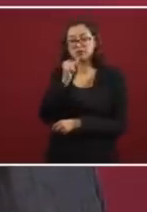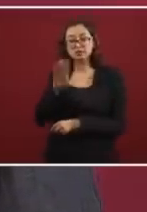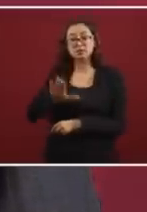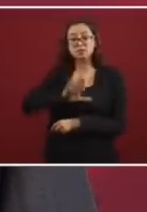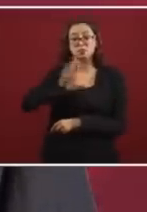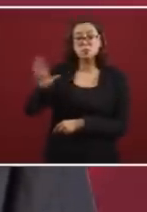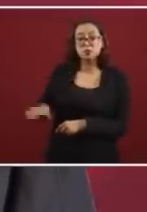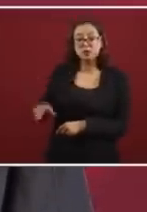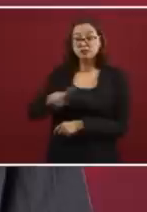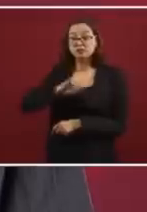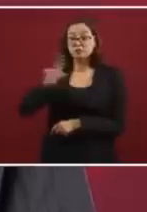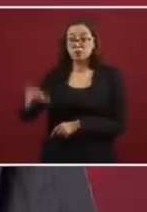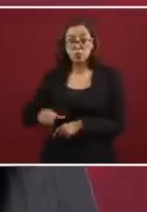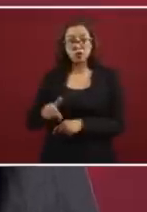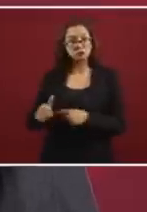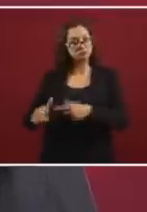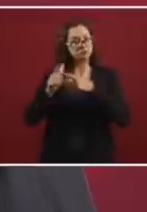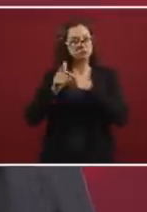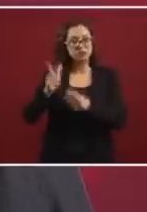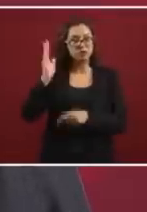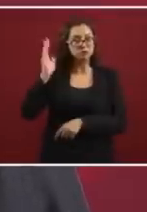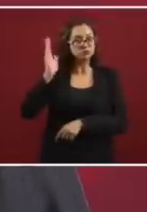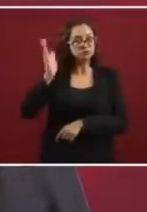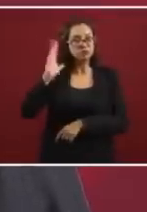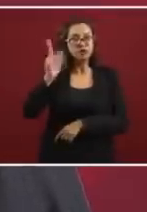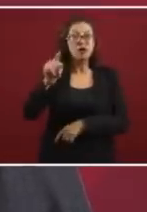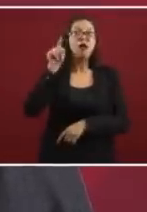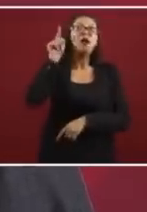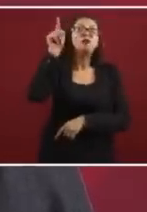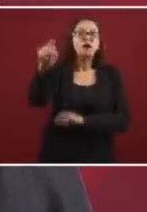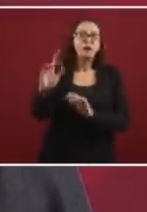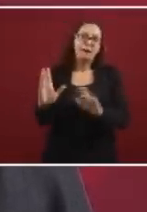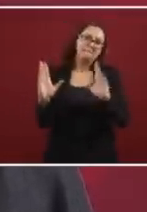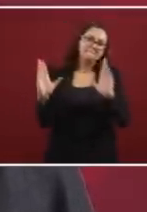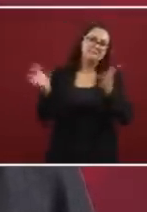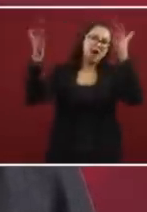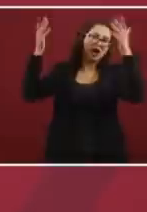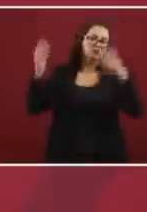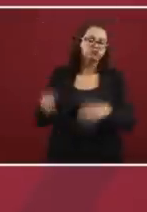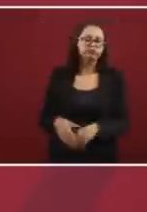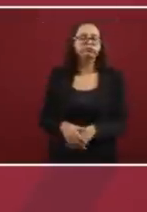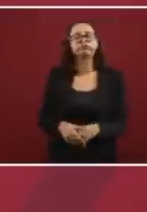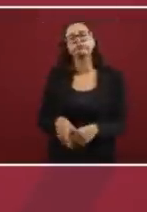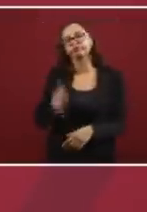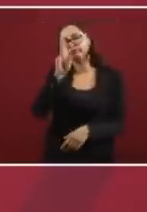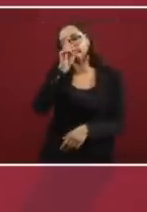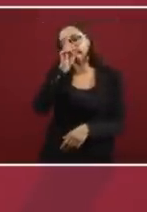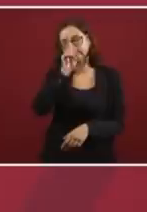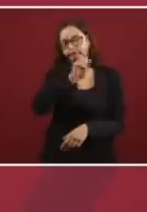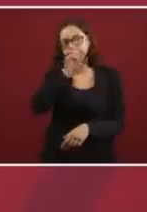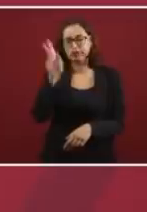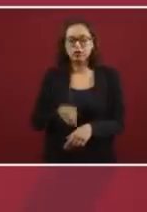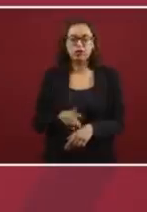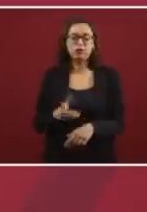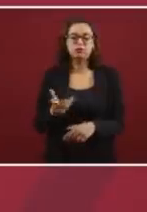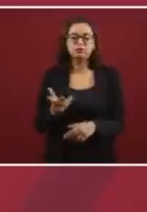y luego este fue la perdida d